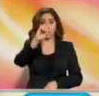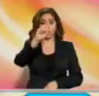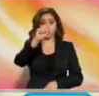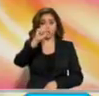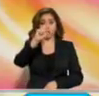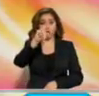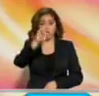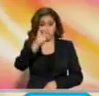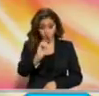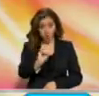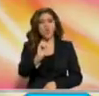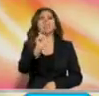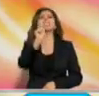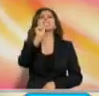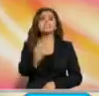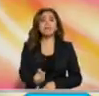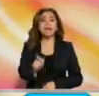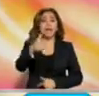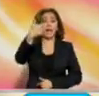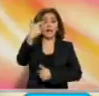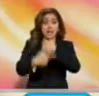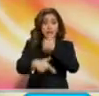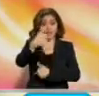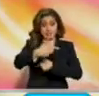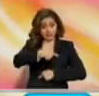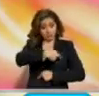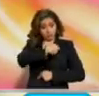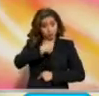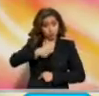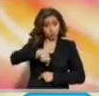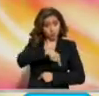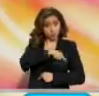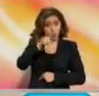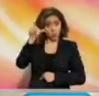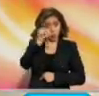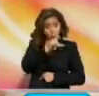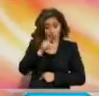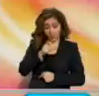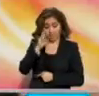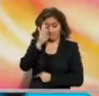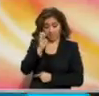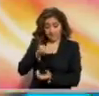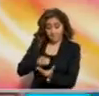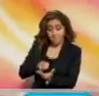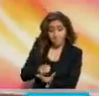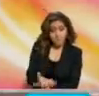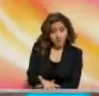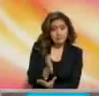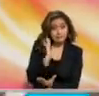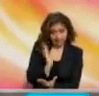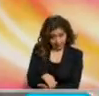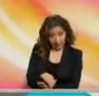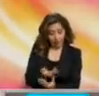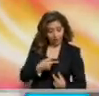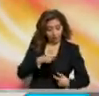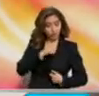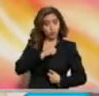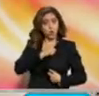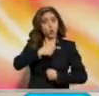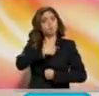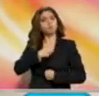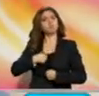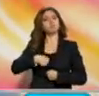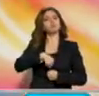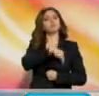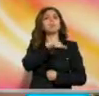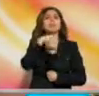calostro es la producción láctea que se da en las primeras horas después del parto y tiene una composición nutrimental muy